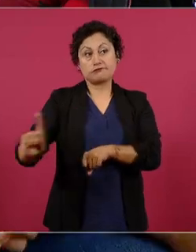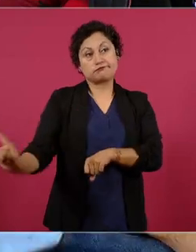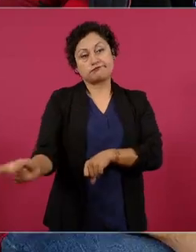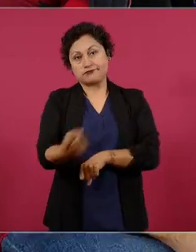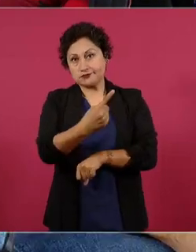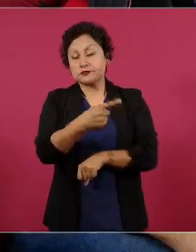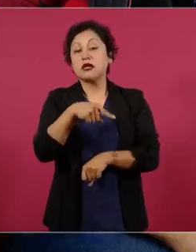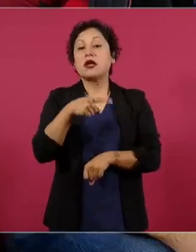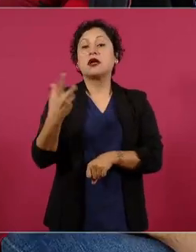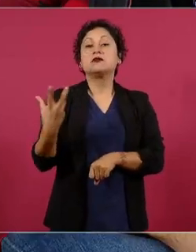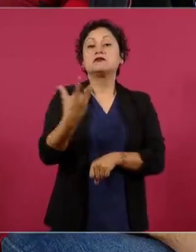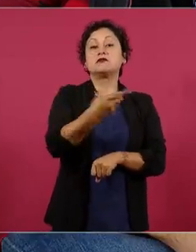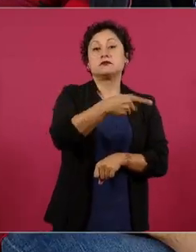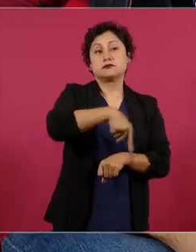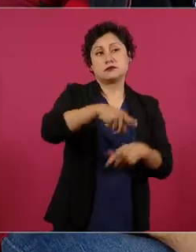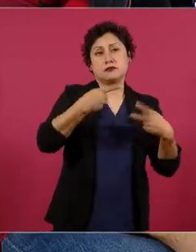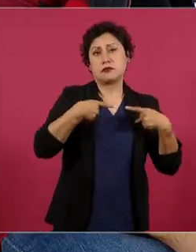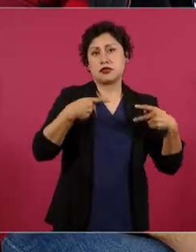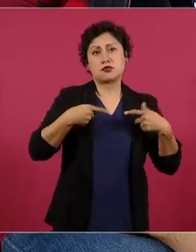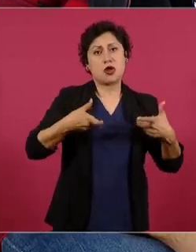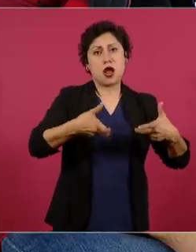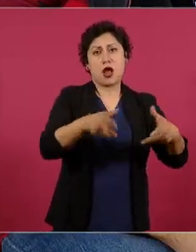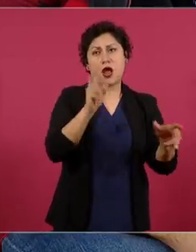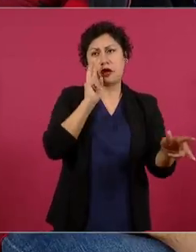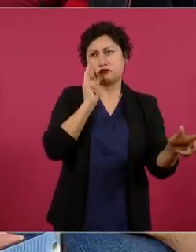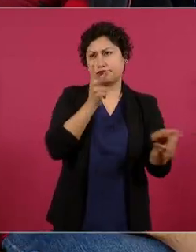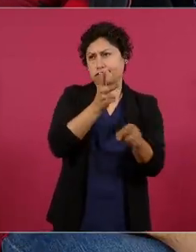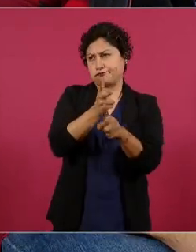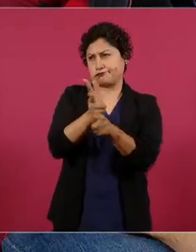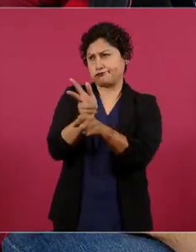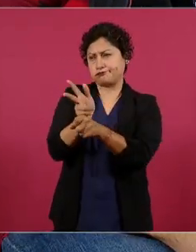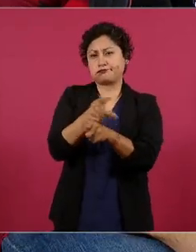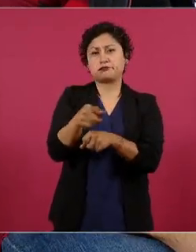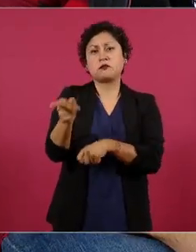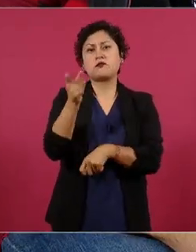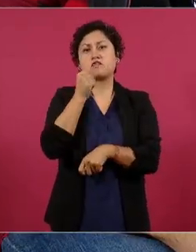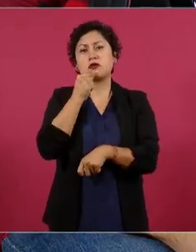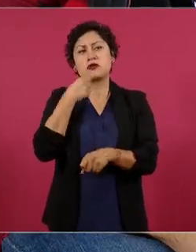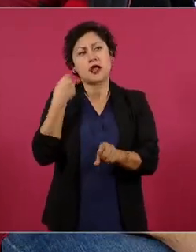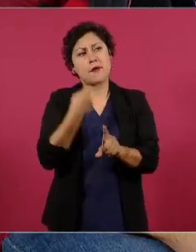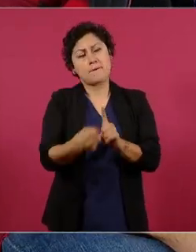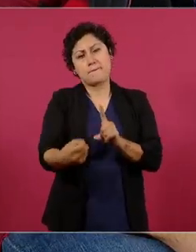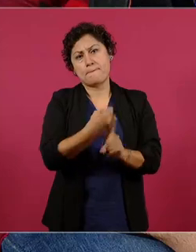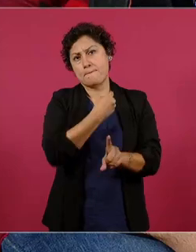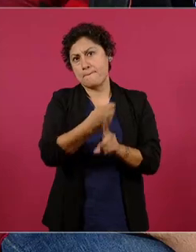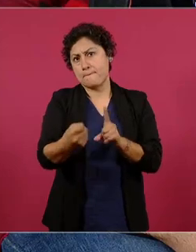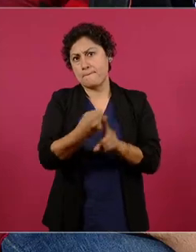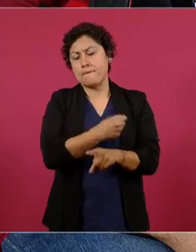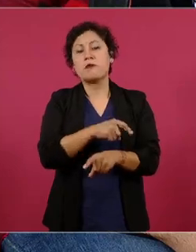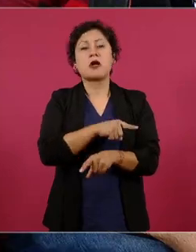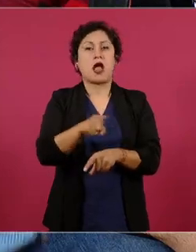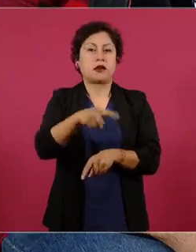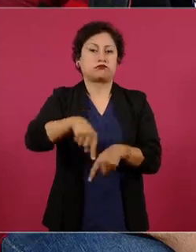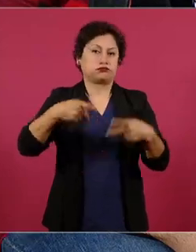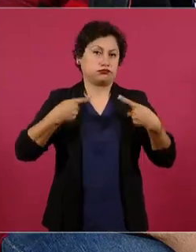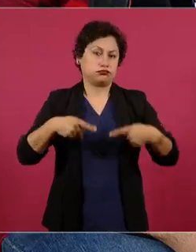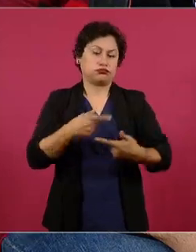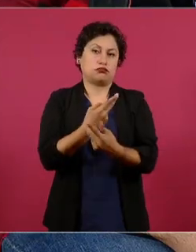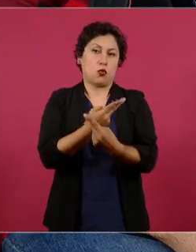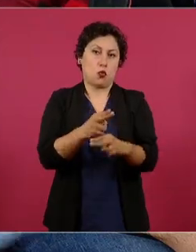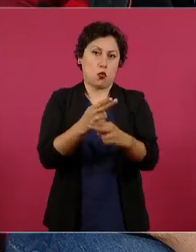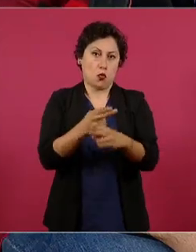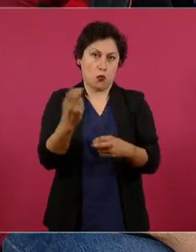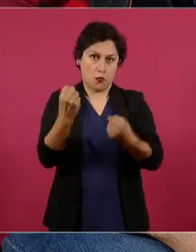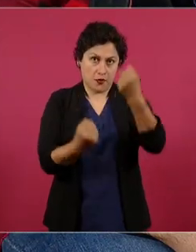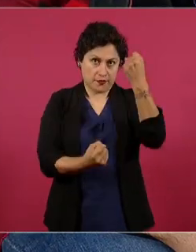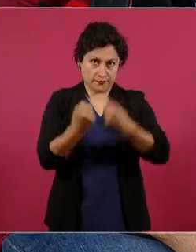ciudadanos comunes en las calles de San Luis Potosí, golpeando brutalmente a estos operadores de plataformas digitales y en ocasiones, como se